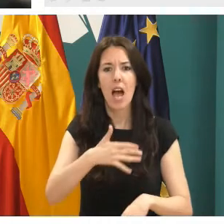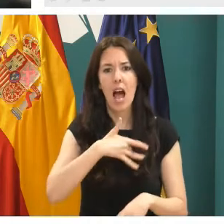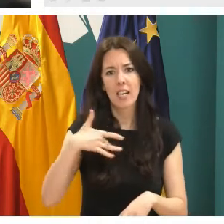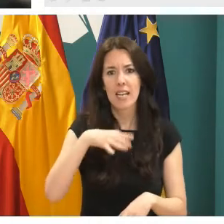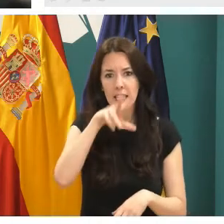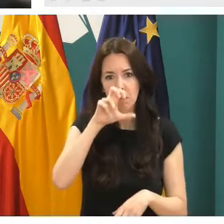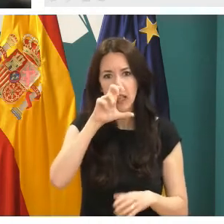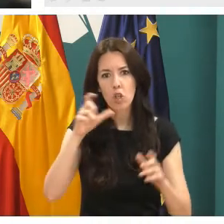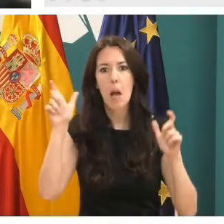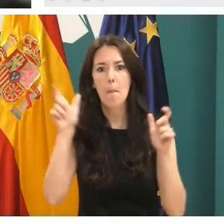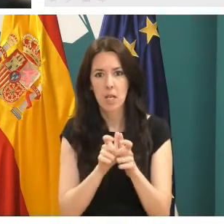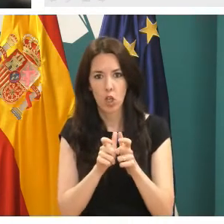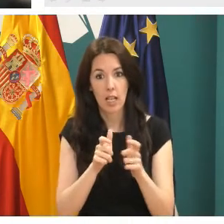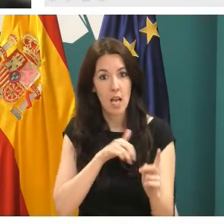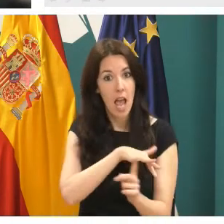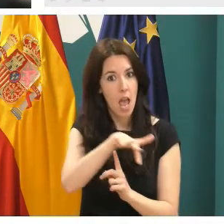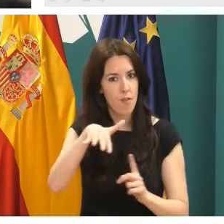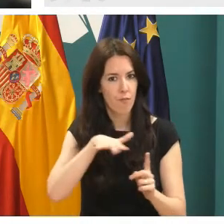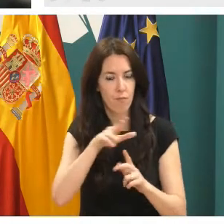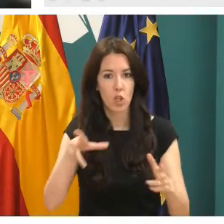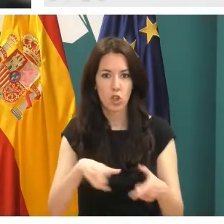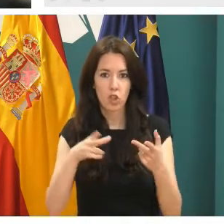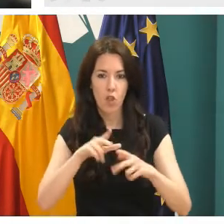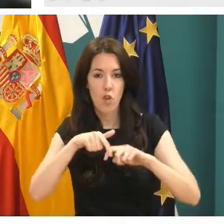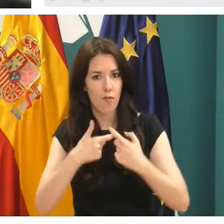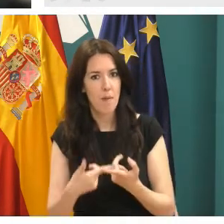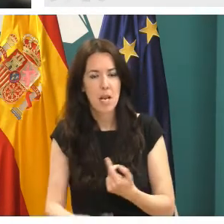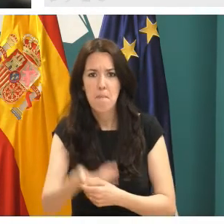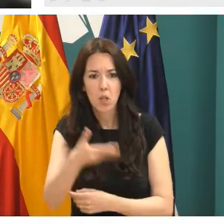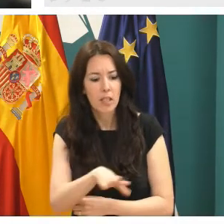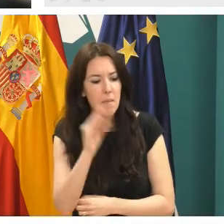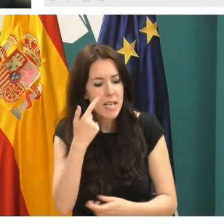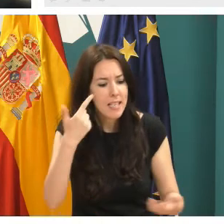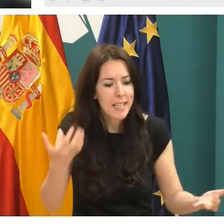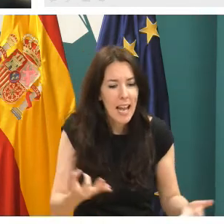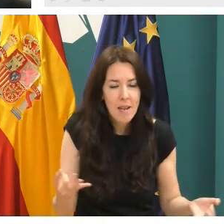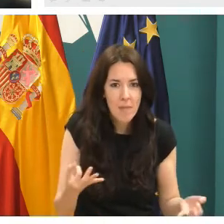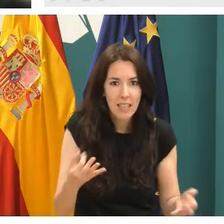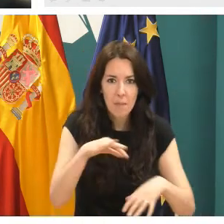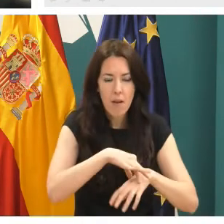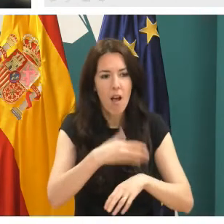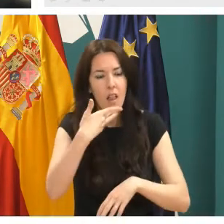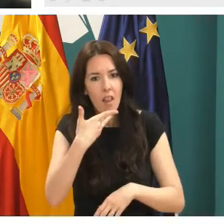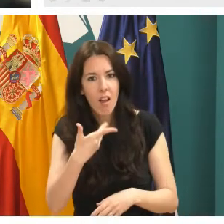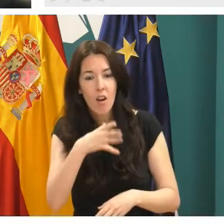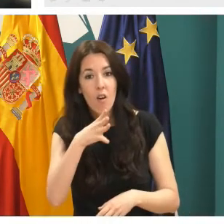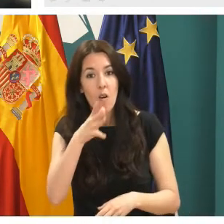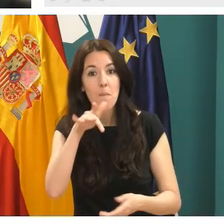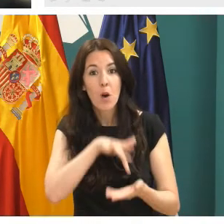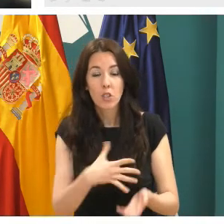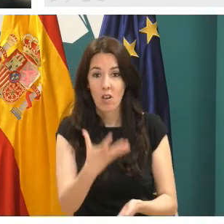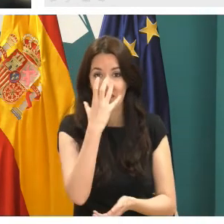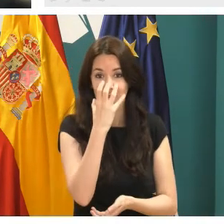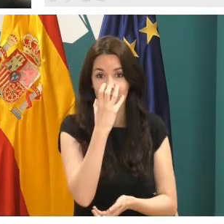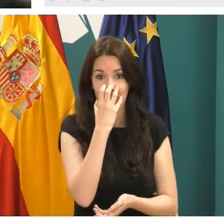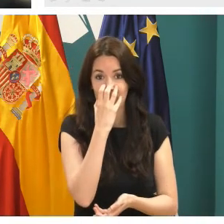si es importante que el entorno sociofamiliar entienda qué le pasa, que el que lleva su bombona de